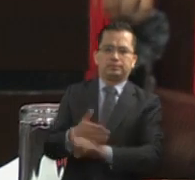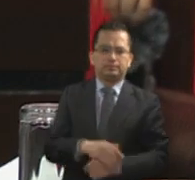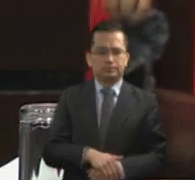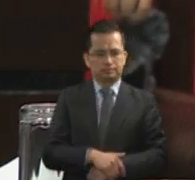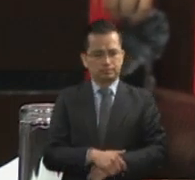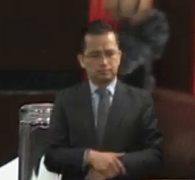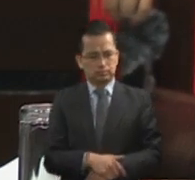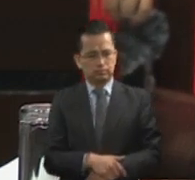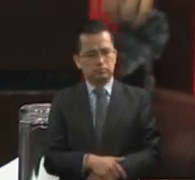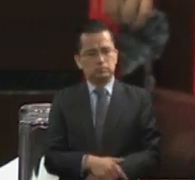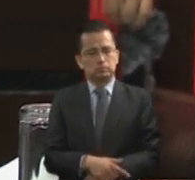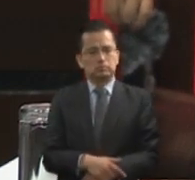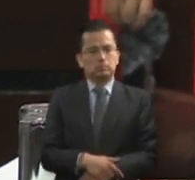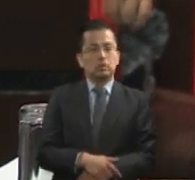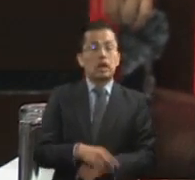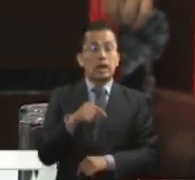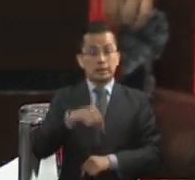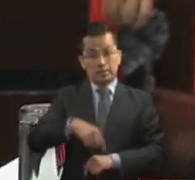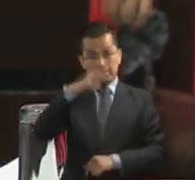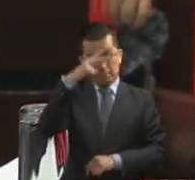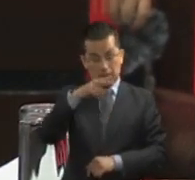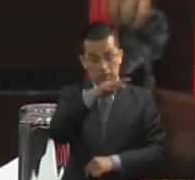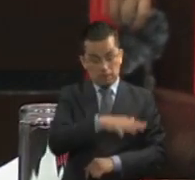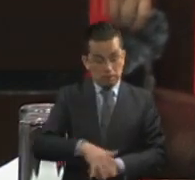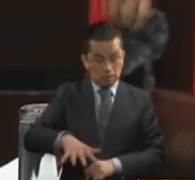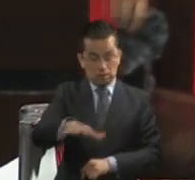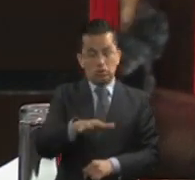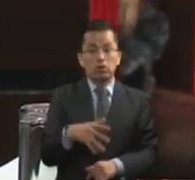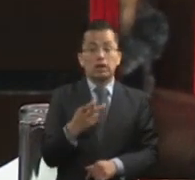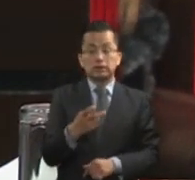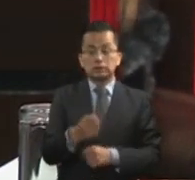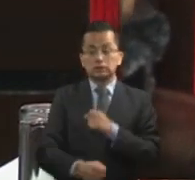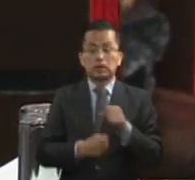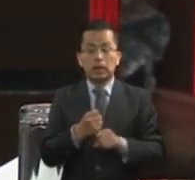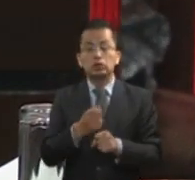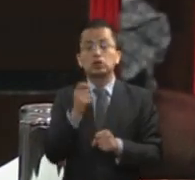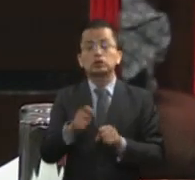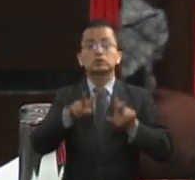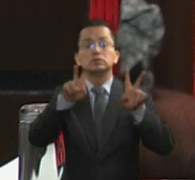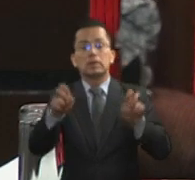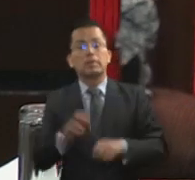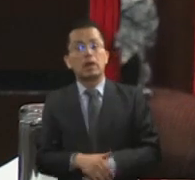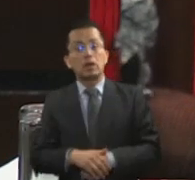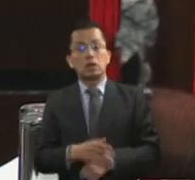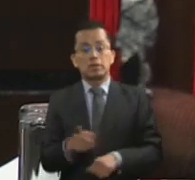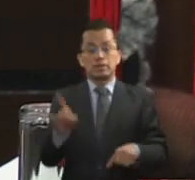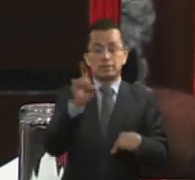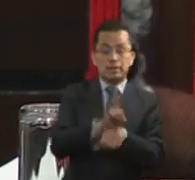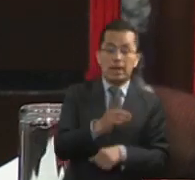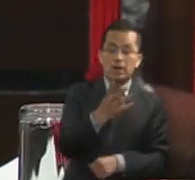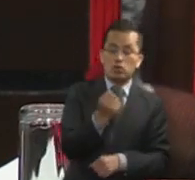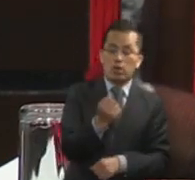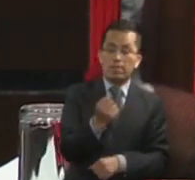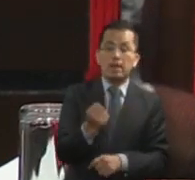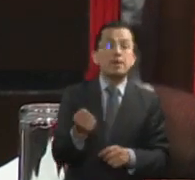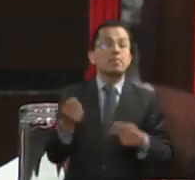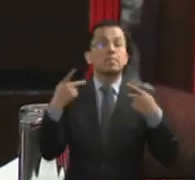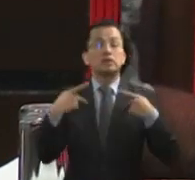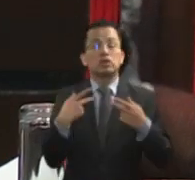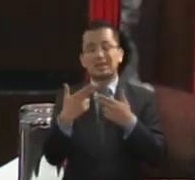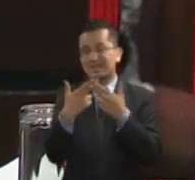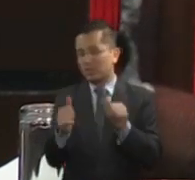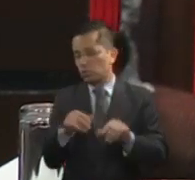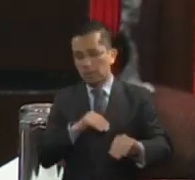En nuestro país, este año, bajo el lema El 9 Nadie se mueve, el paro de mujeres se llevará a cabo el